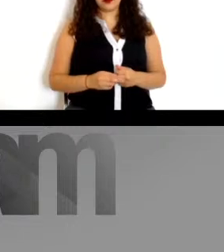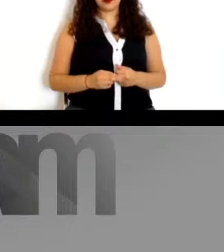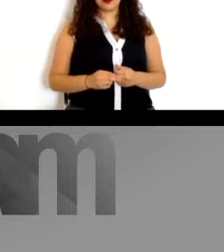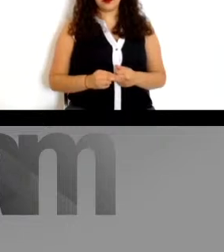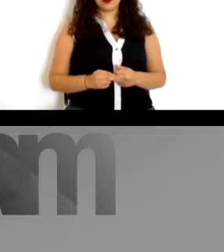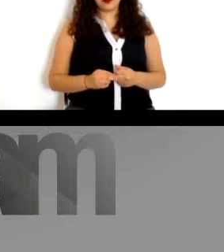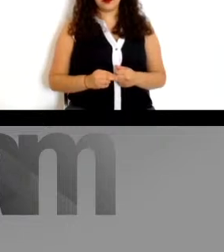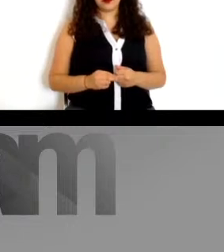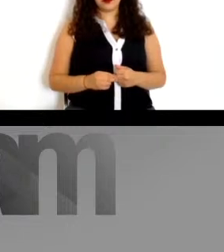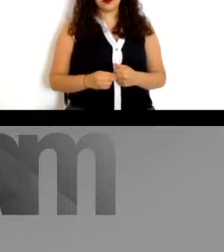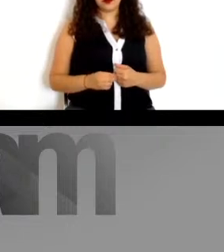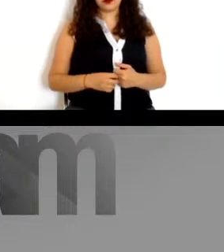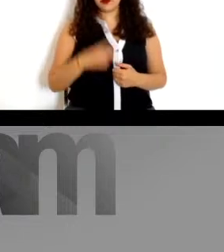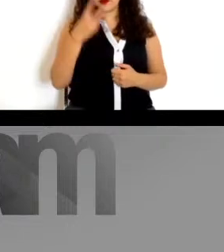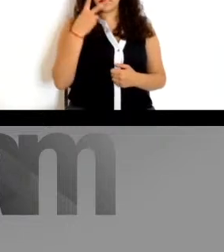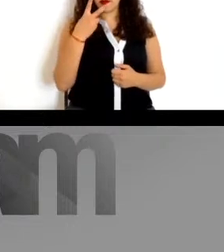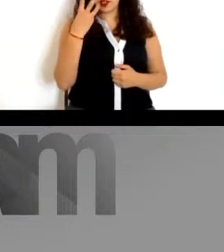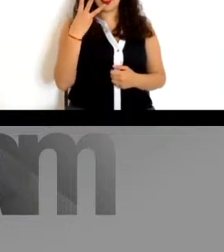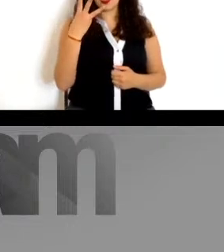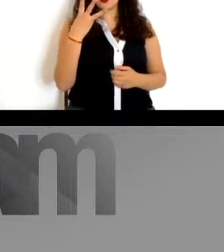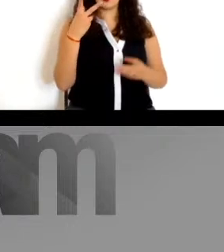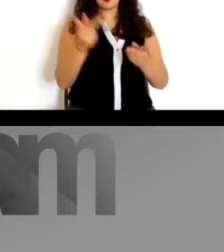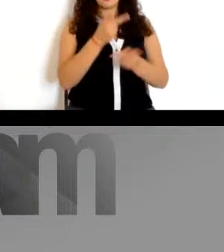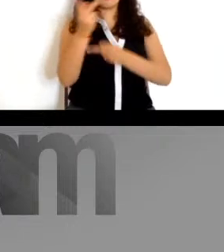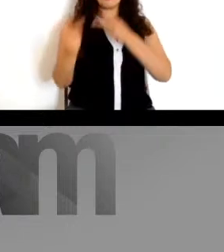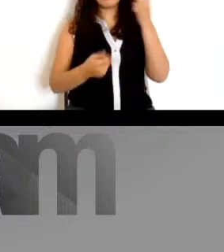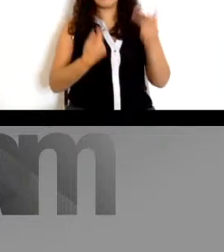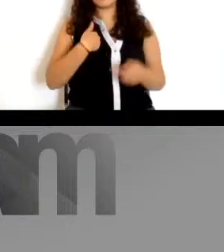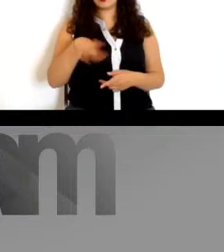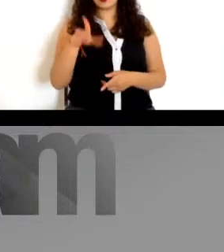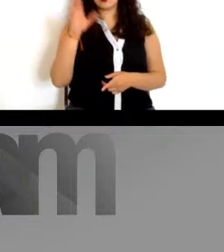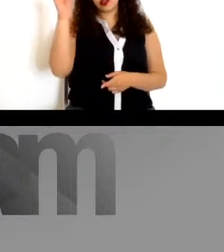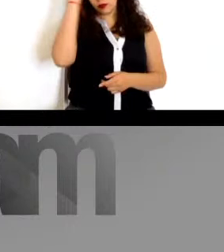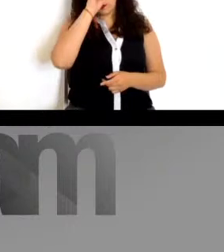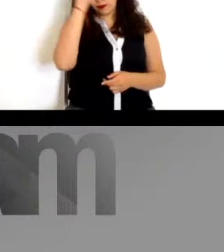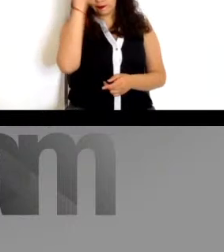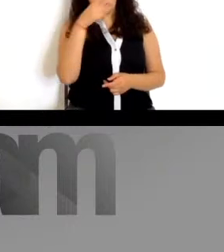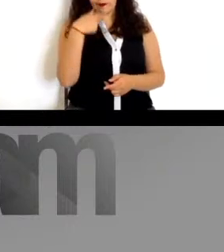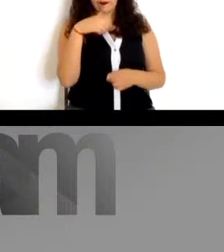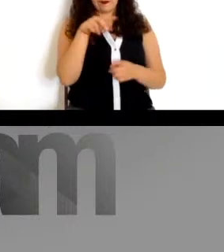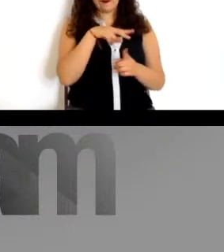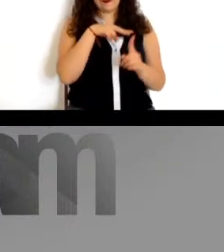estas tres preguntas, dando mi punto de vista, que creo que